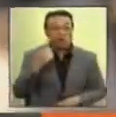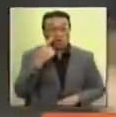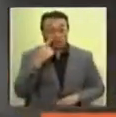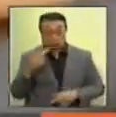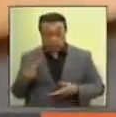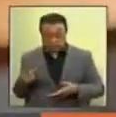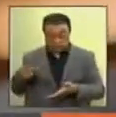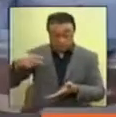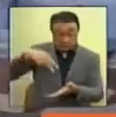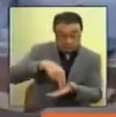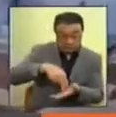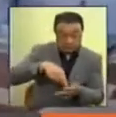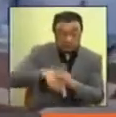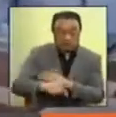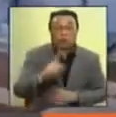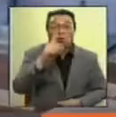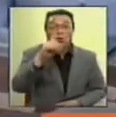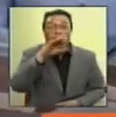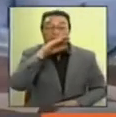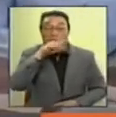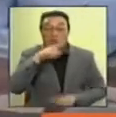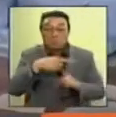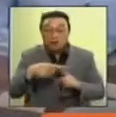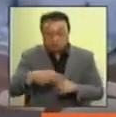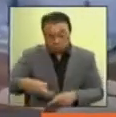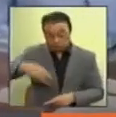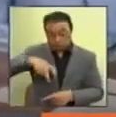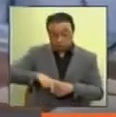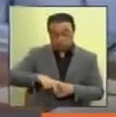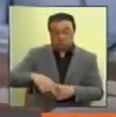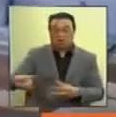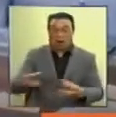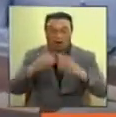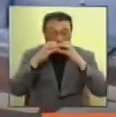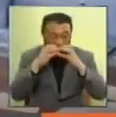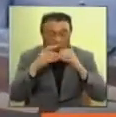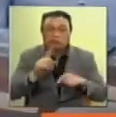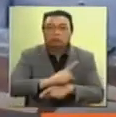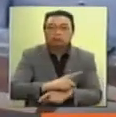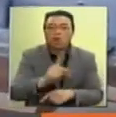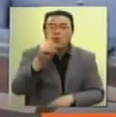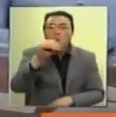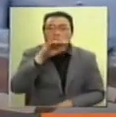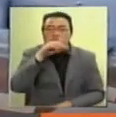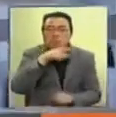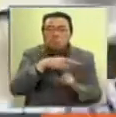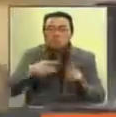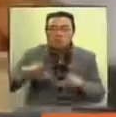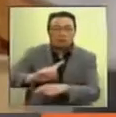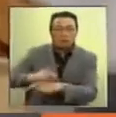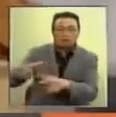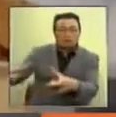ponía un pie en el restaurante era un minuto y medio hasta que estaba sentado comiendo. Rapidísimo.